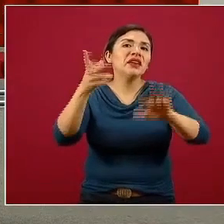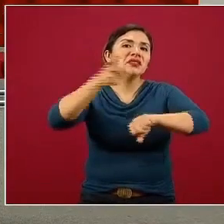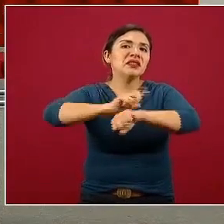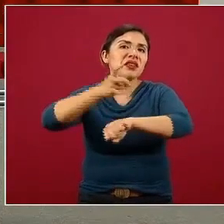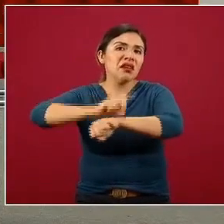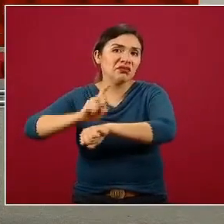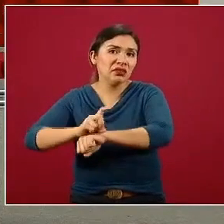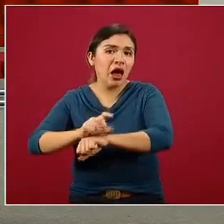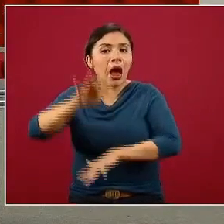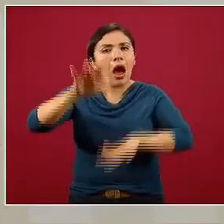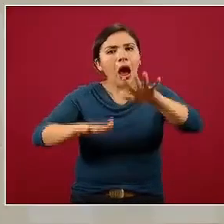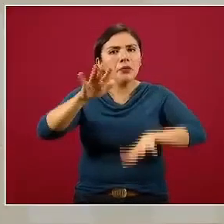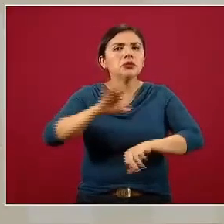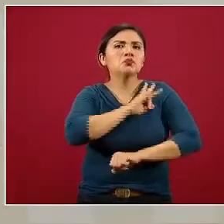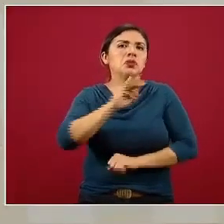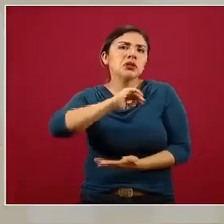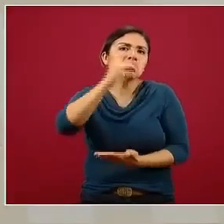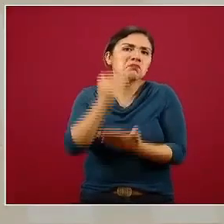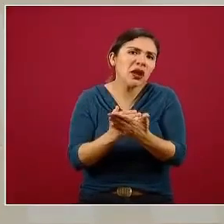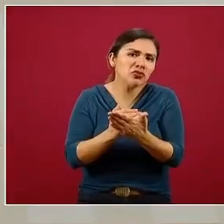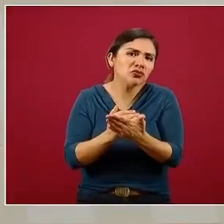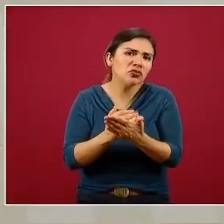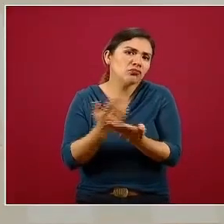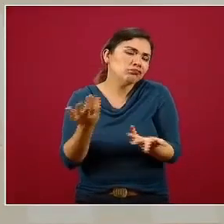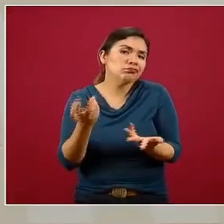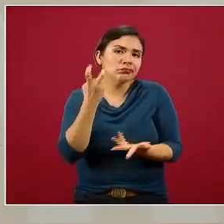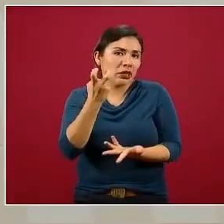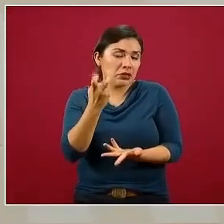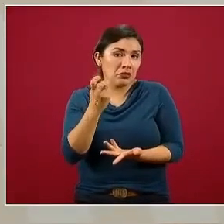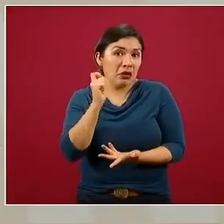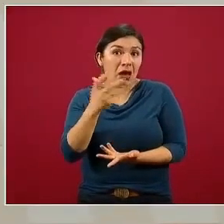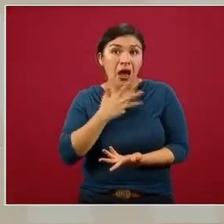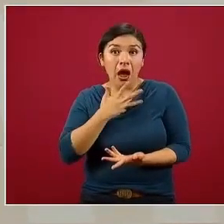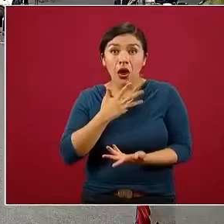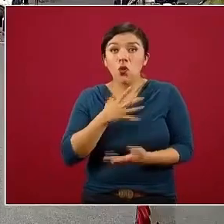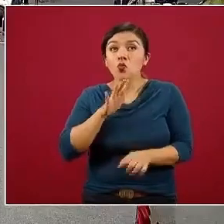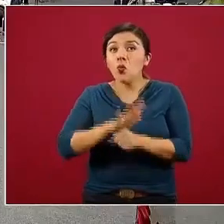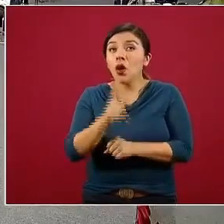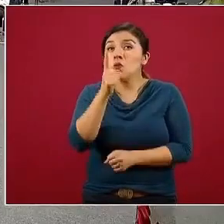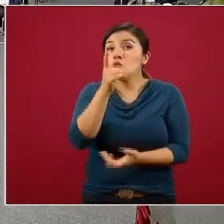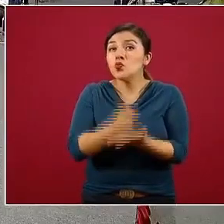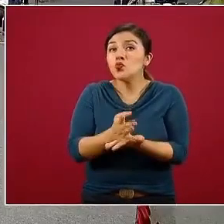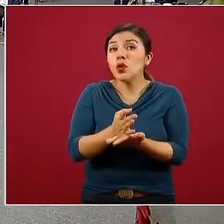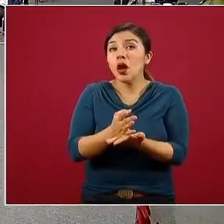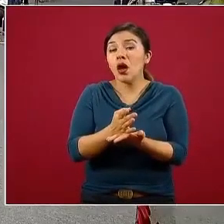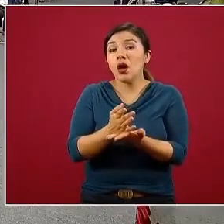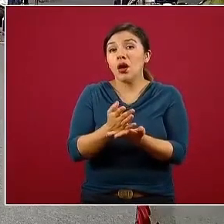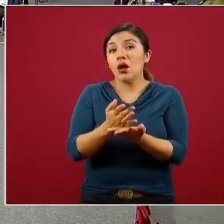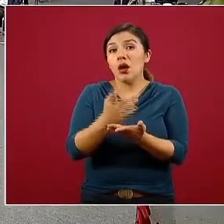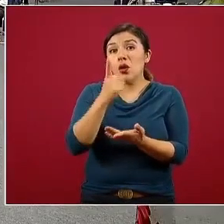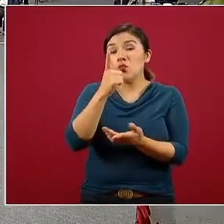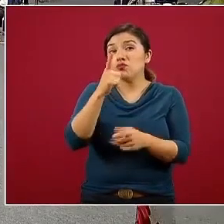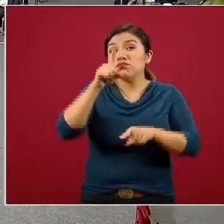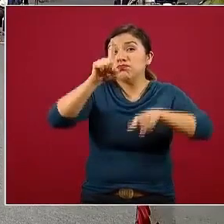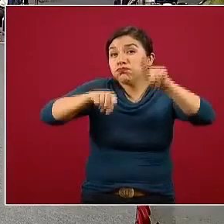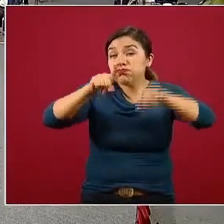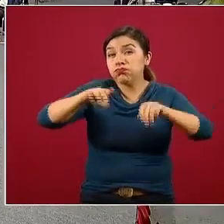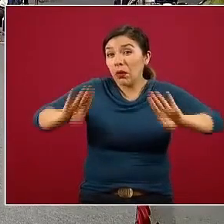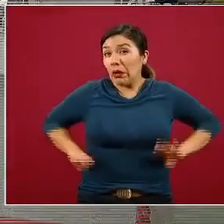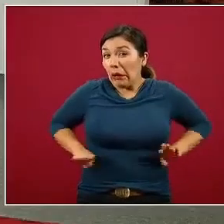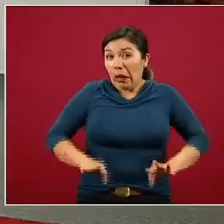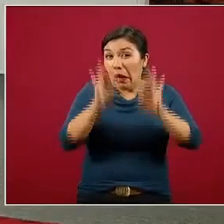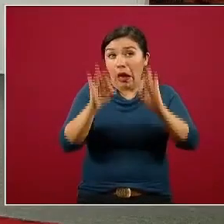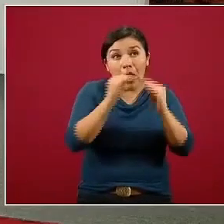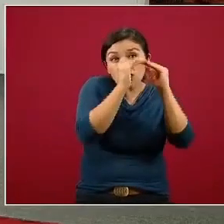en otros casos pueden ser menos. Y esto no hay una sola, un solo estándar, sino más bien es una